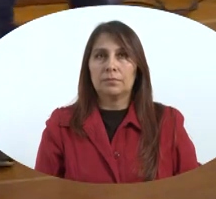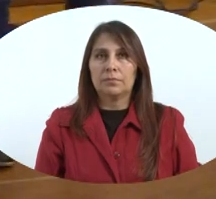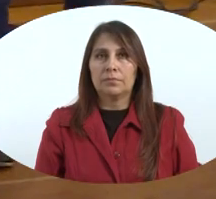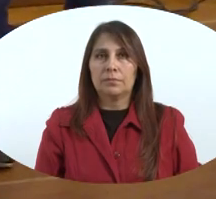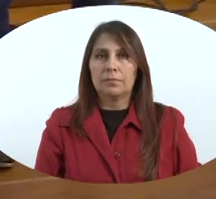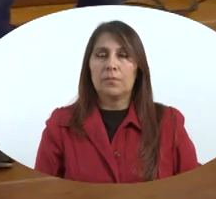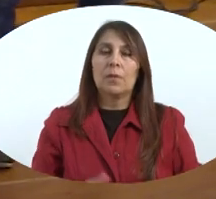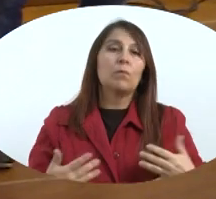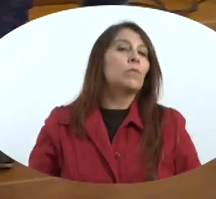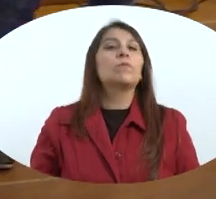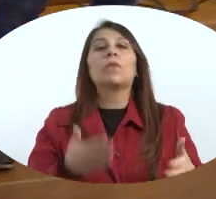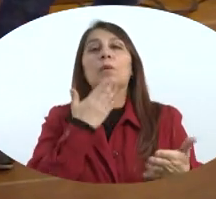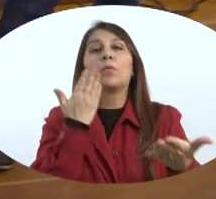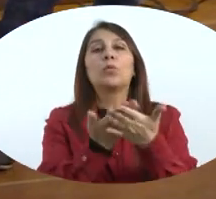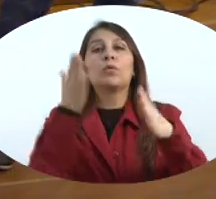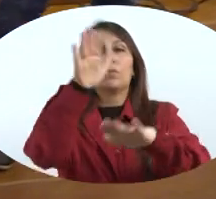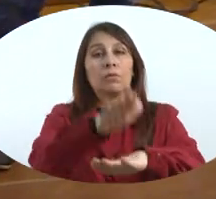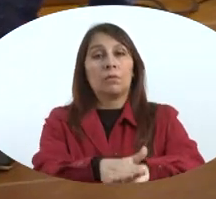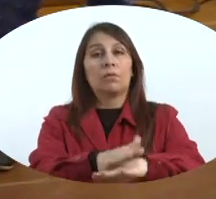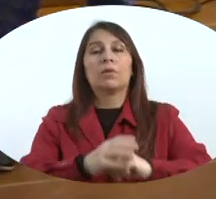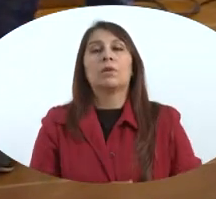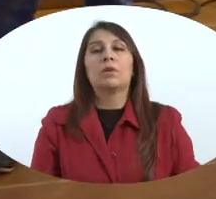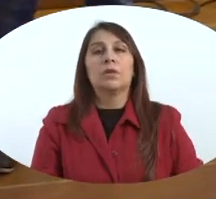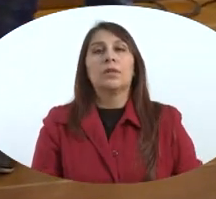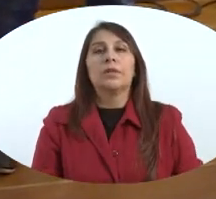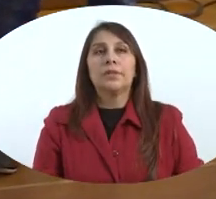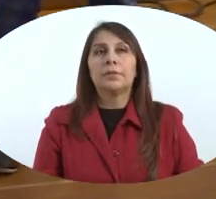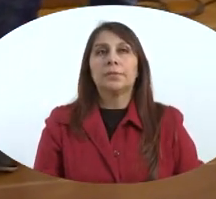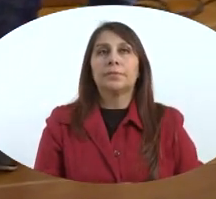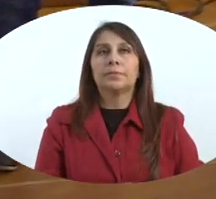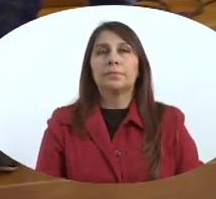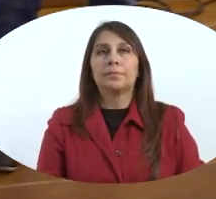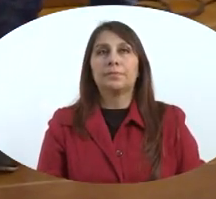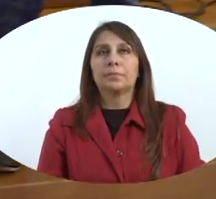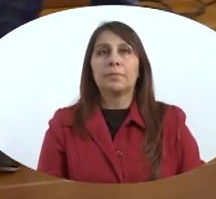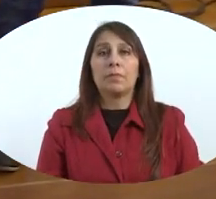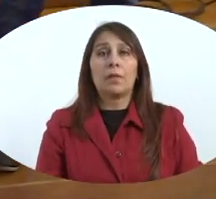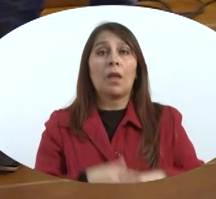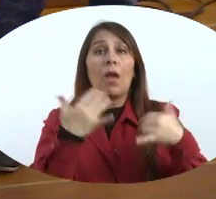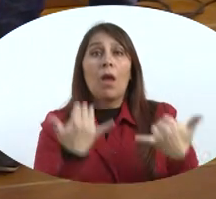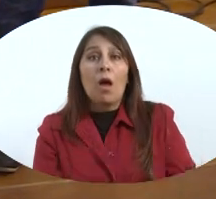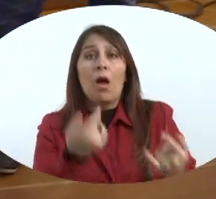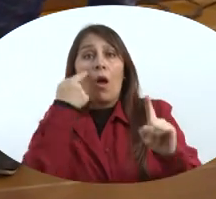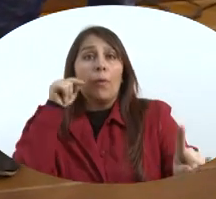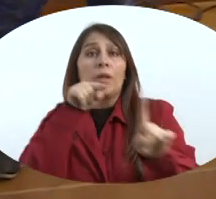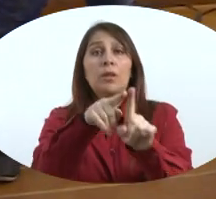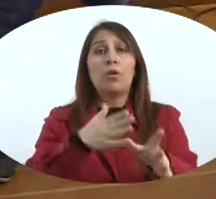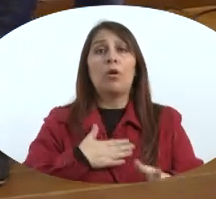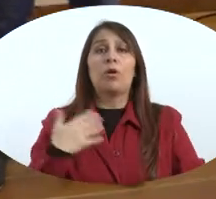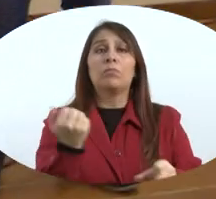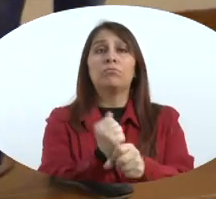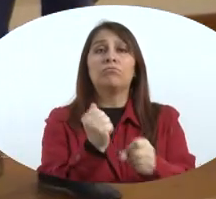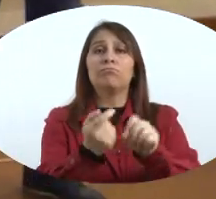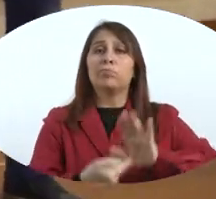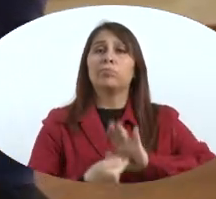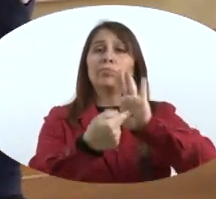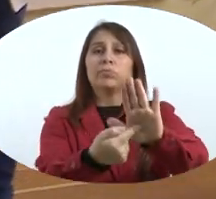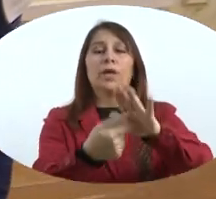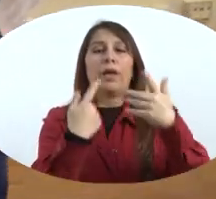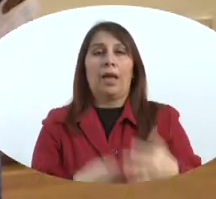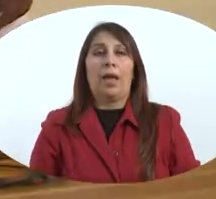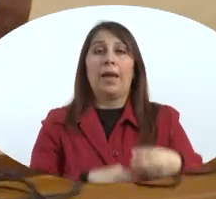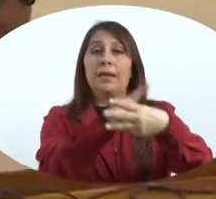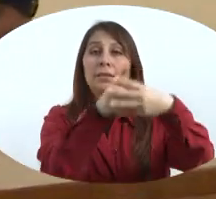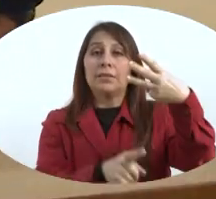bueno muy buenas tardes digamos el propósito de mi intervención va a ser como esgrimir